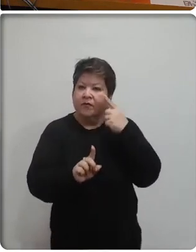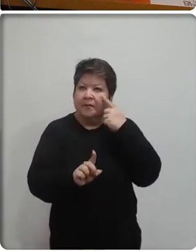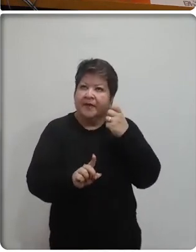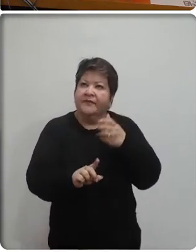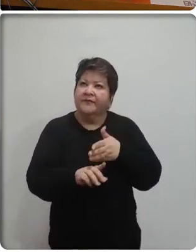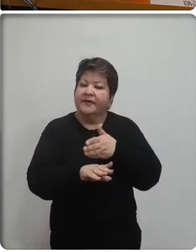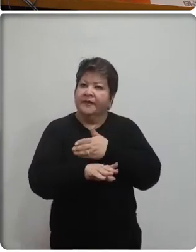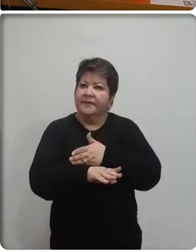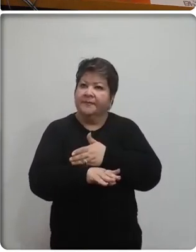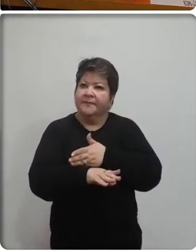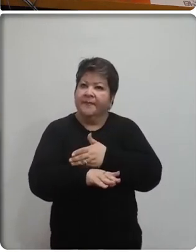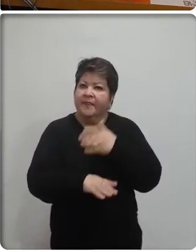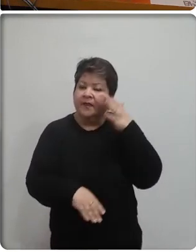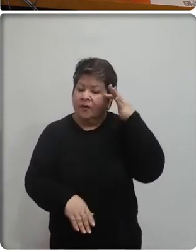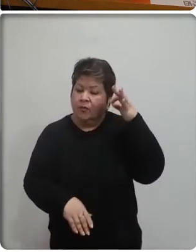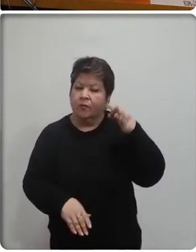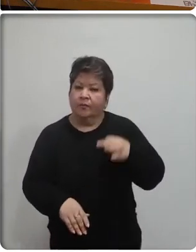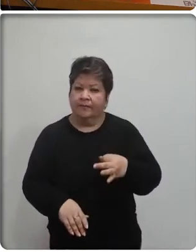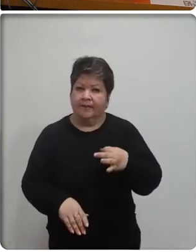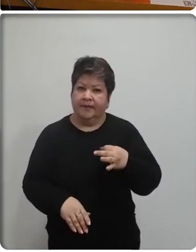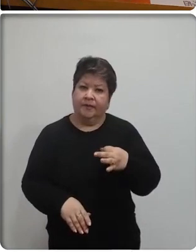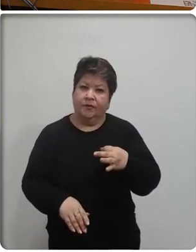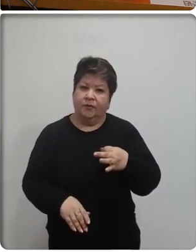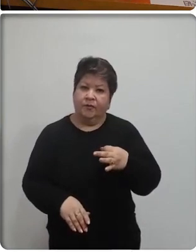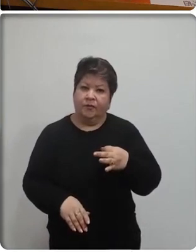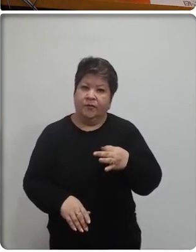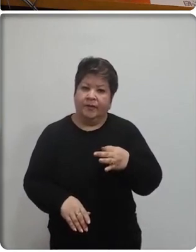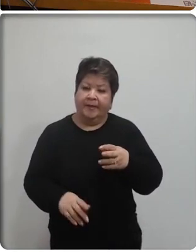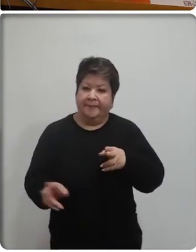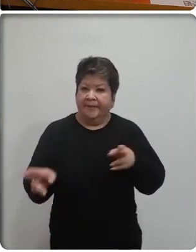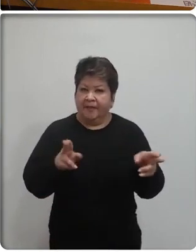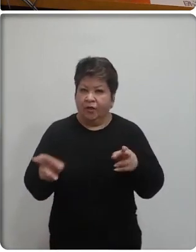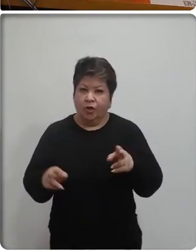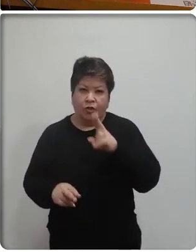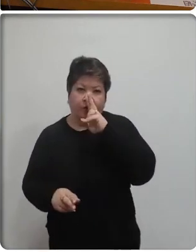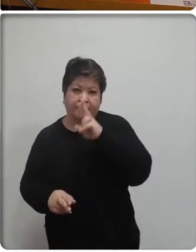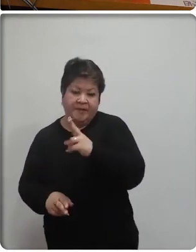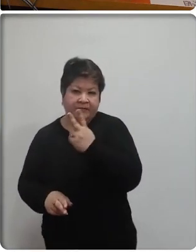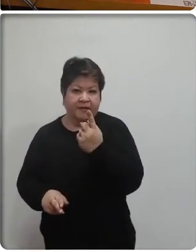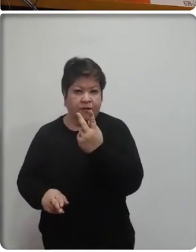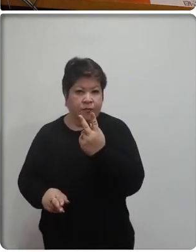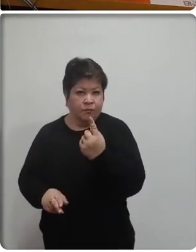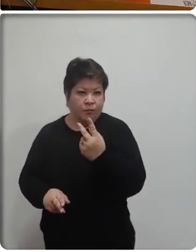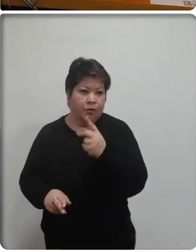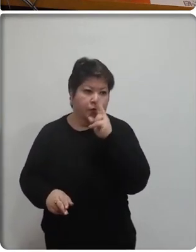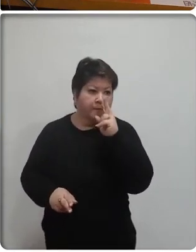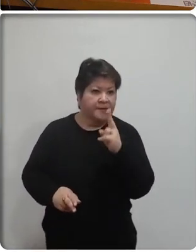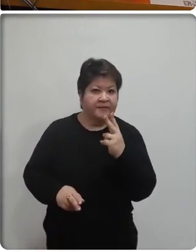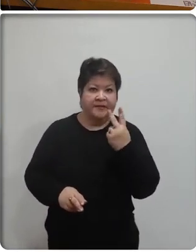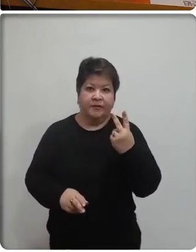ser cumplido o implementado dentro de lo que es el periodo 2021-2024.